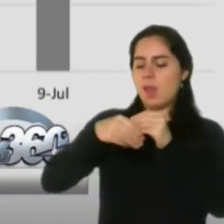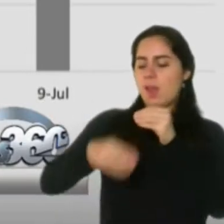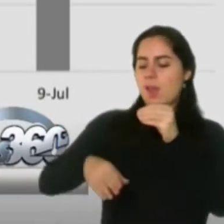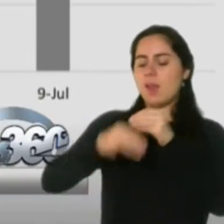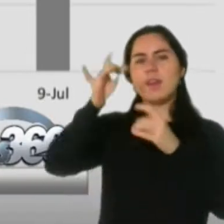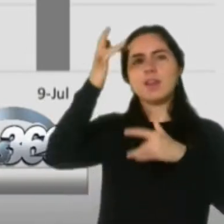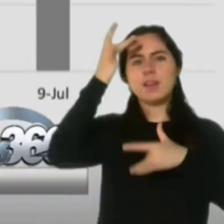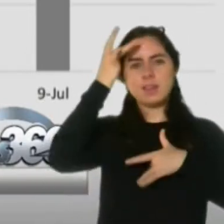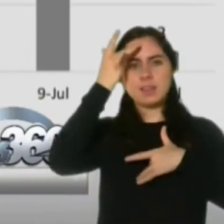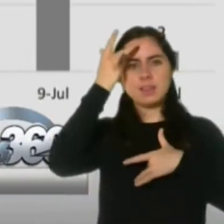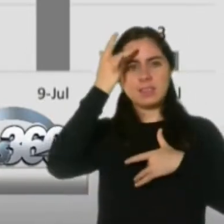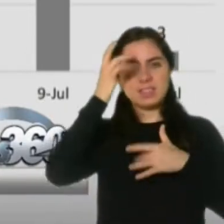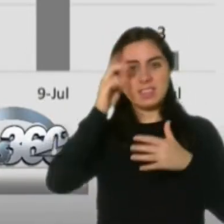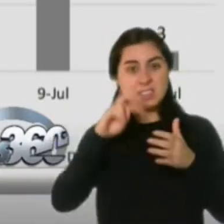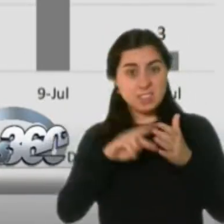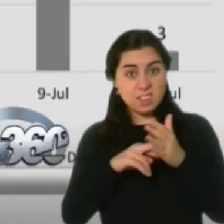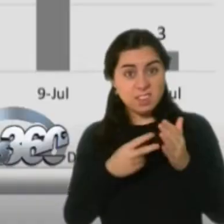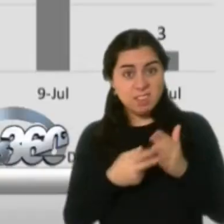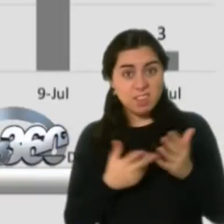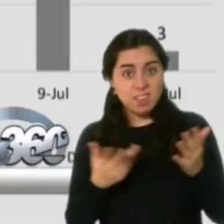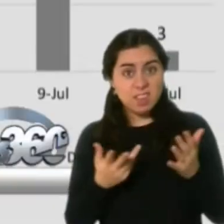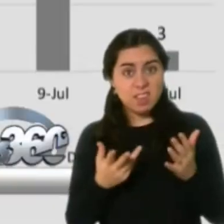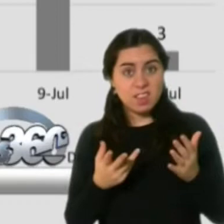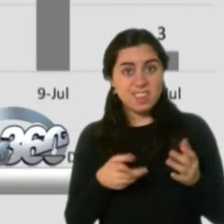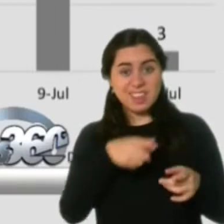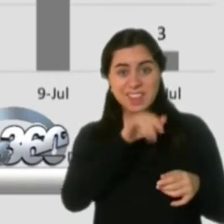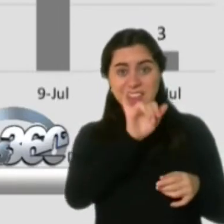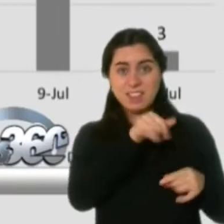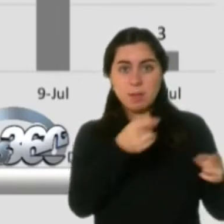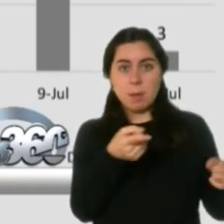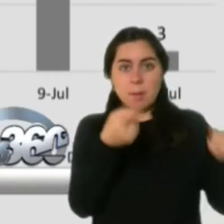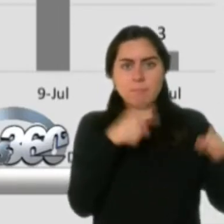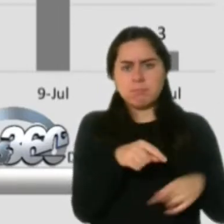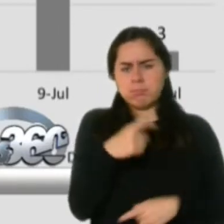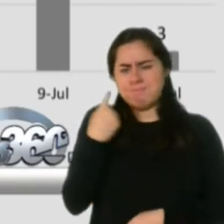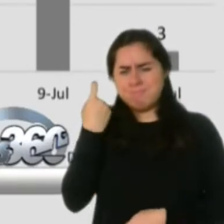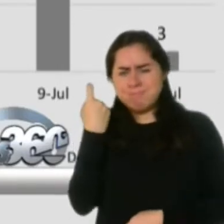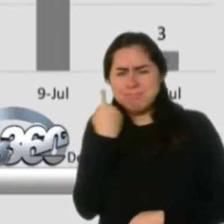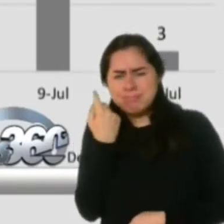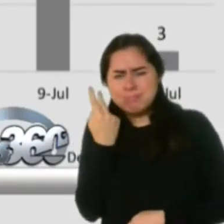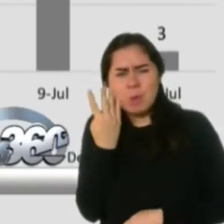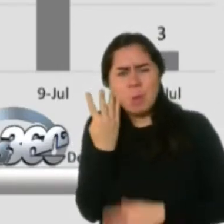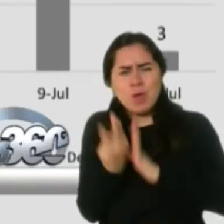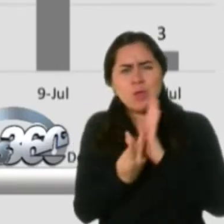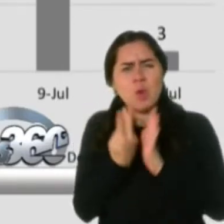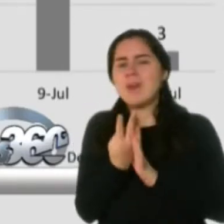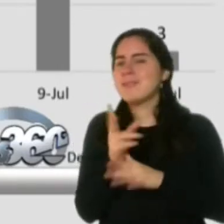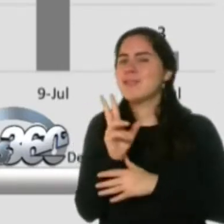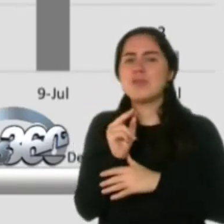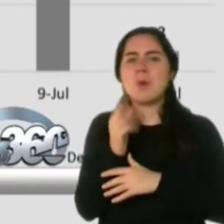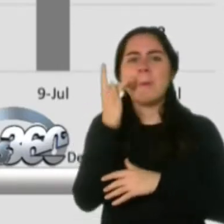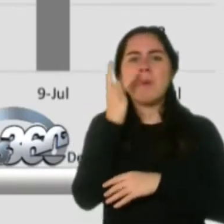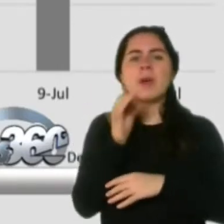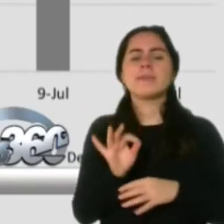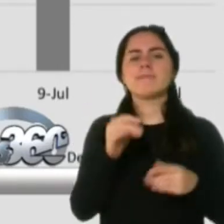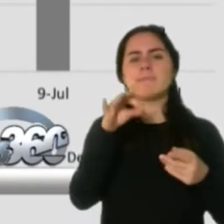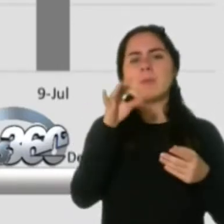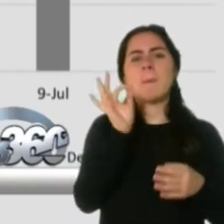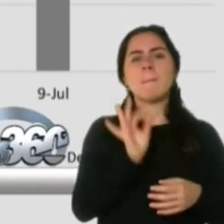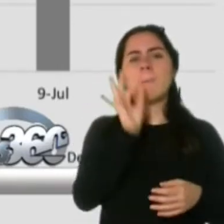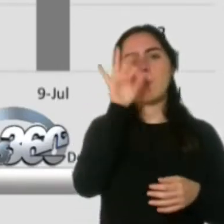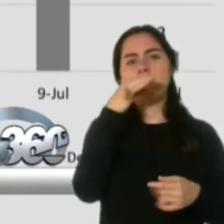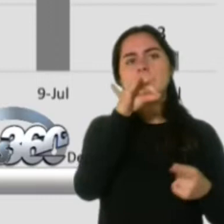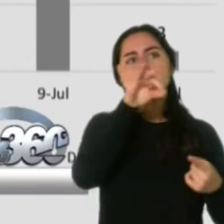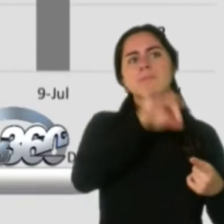no quiere decir que esos casos ocurrieron en las pasadas 24 horas, porque hay una demora desde que se toman